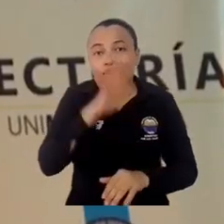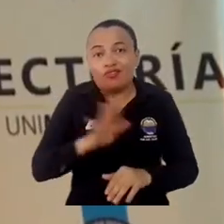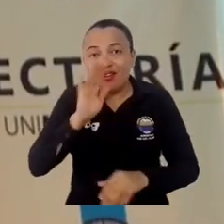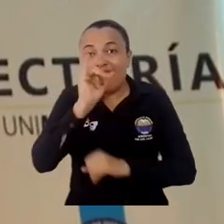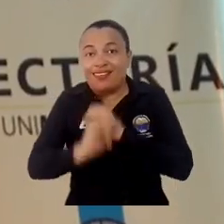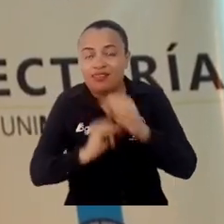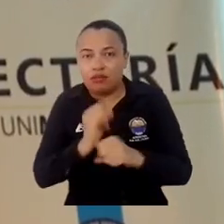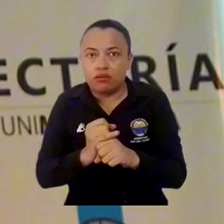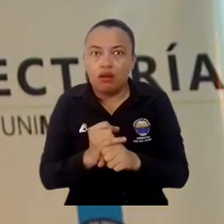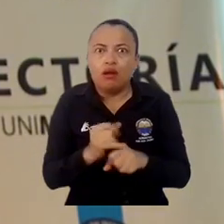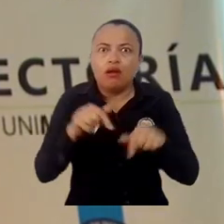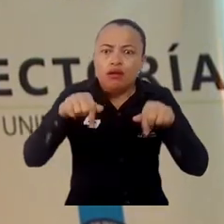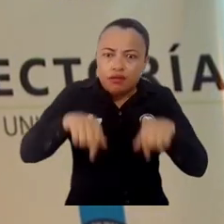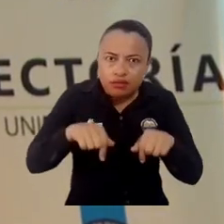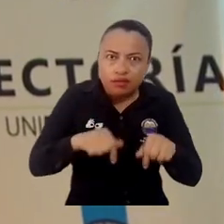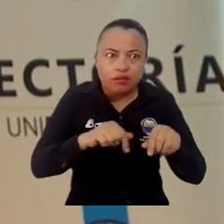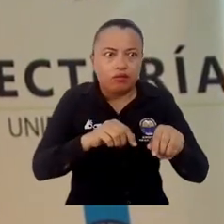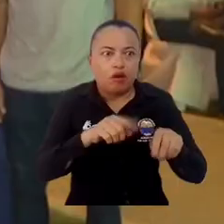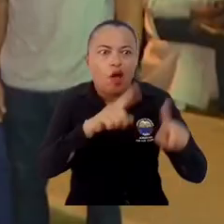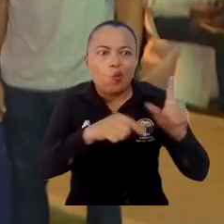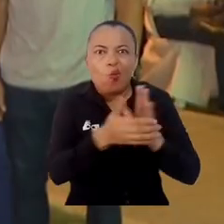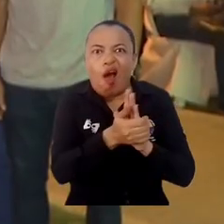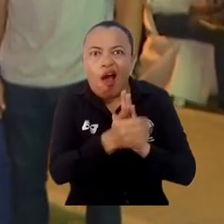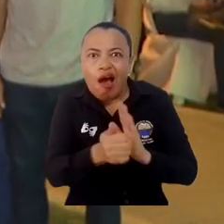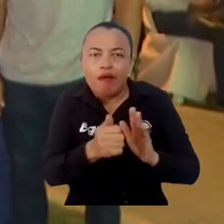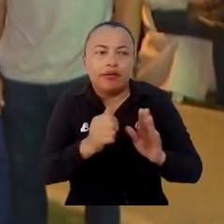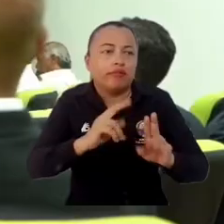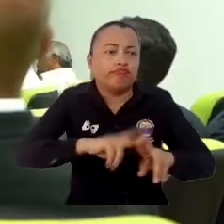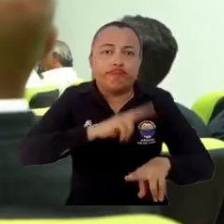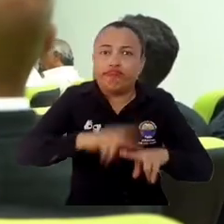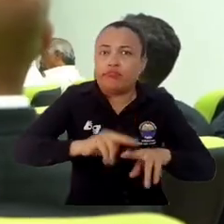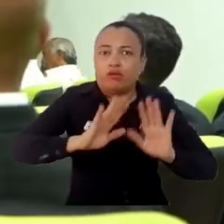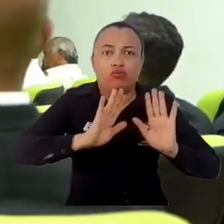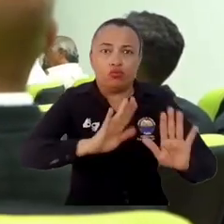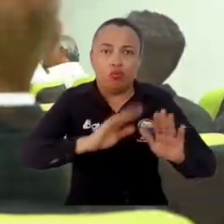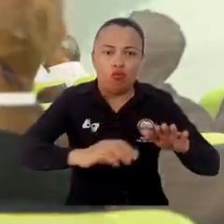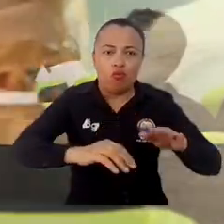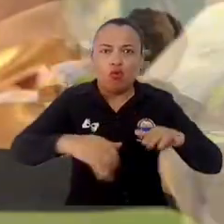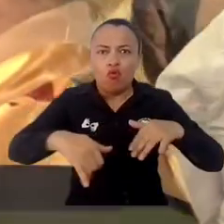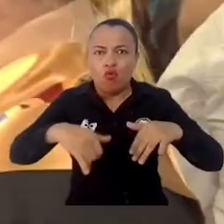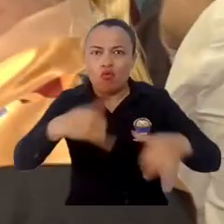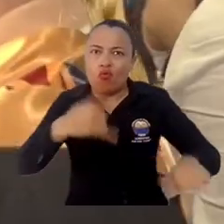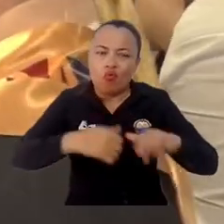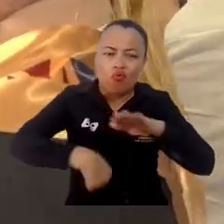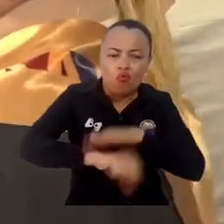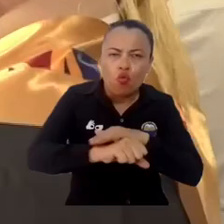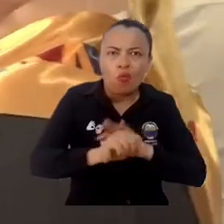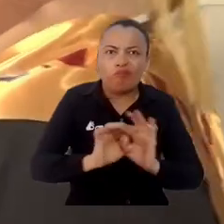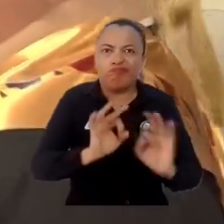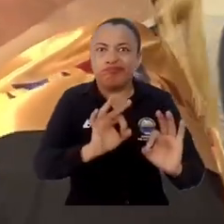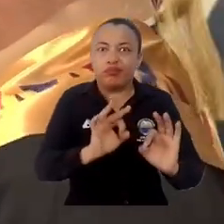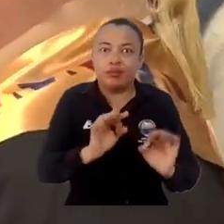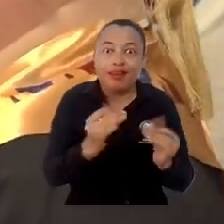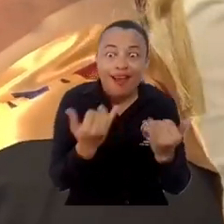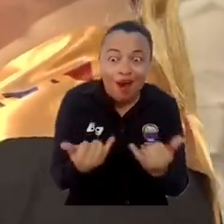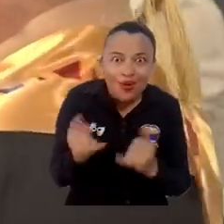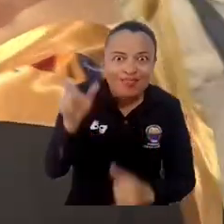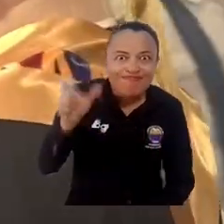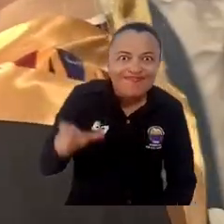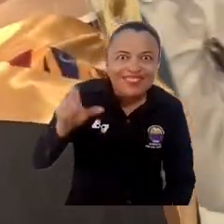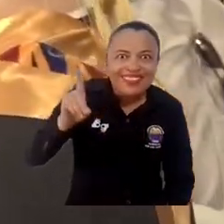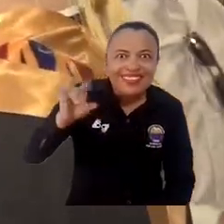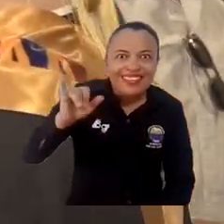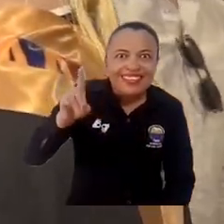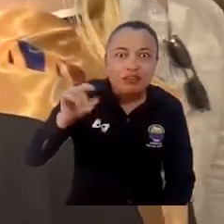Si hemos logrado grandes futbolistas solamente con las condiciones naturales, imagínense lo que va a pasar ahora que el Didi